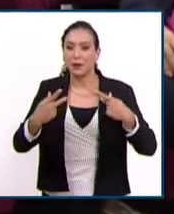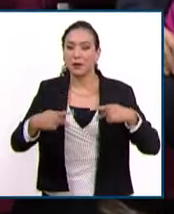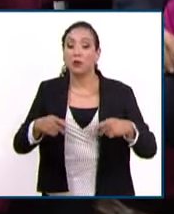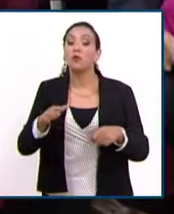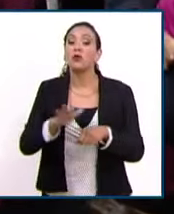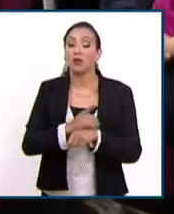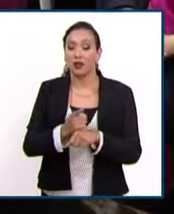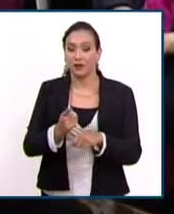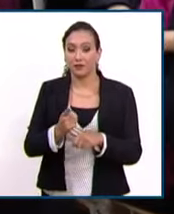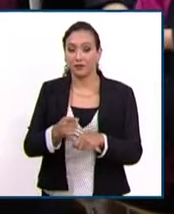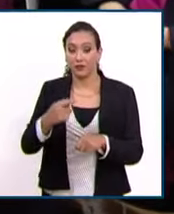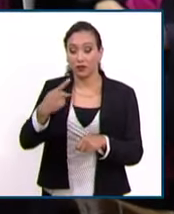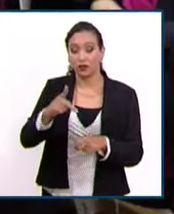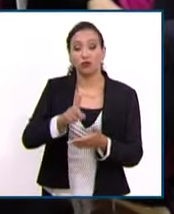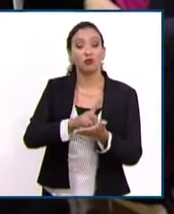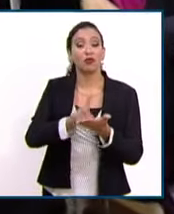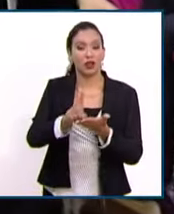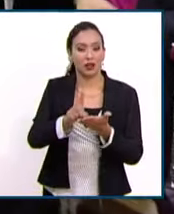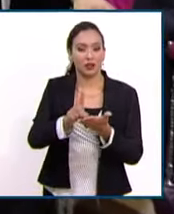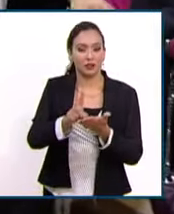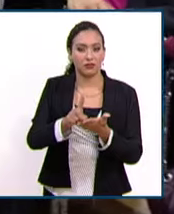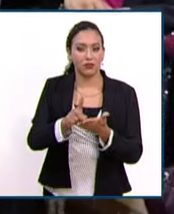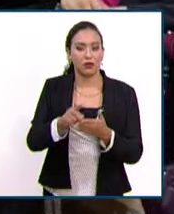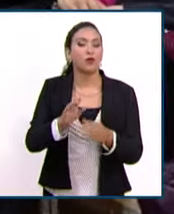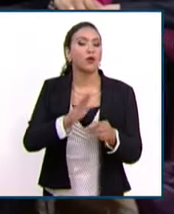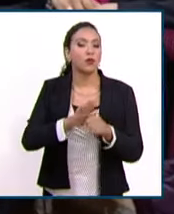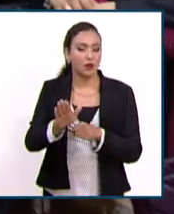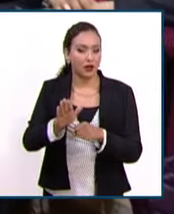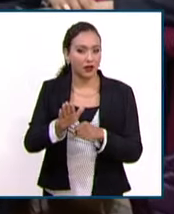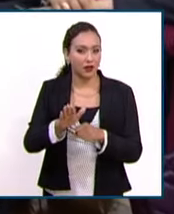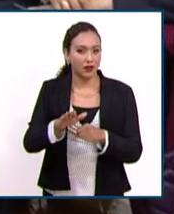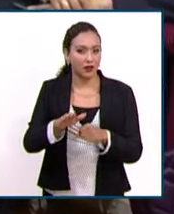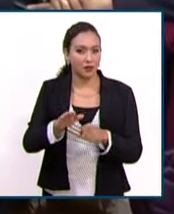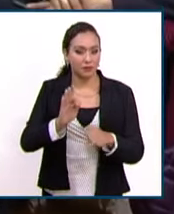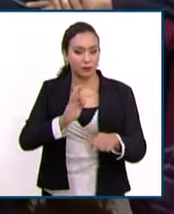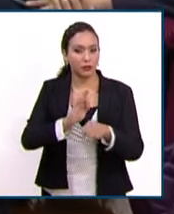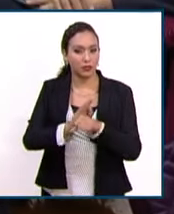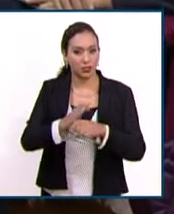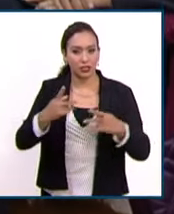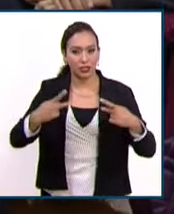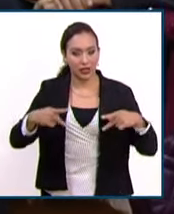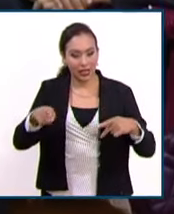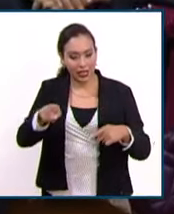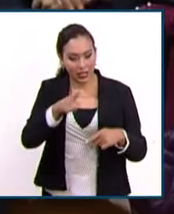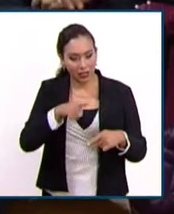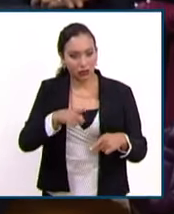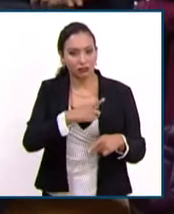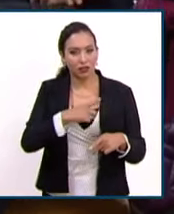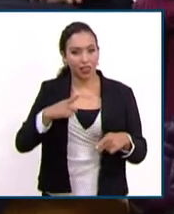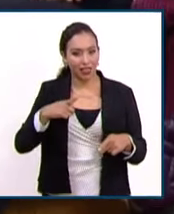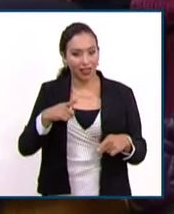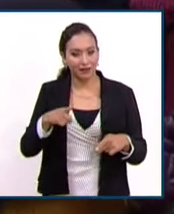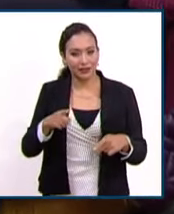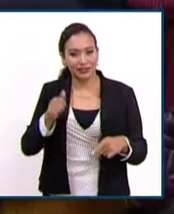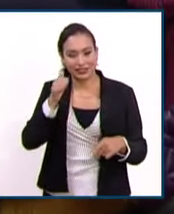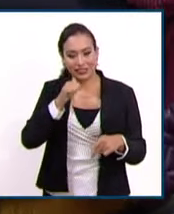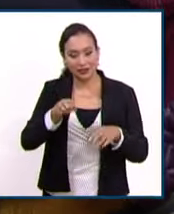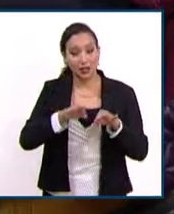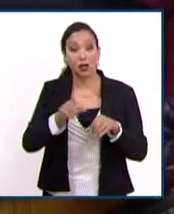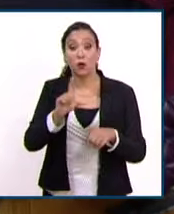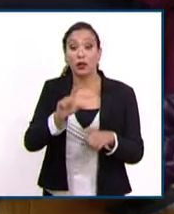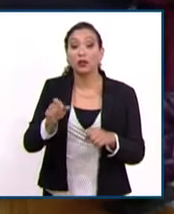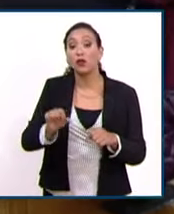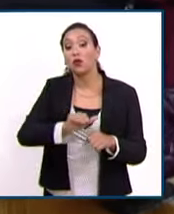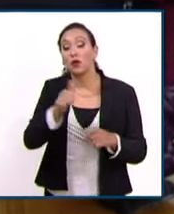humano del justiciable y la ciudadanía en general y un escudo contra la arbitrariedad y el abuso de